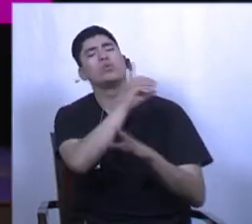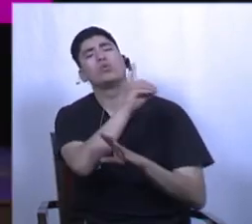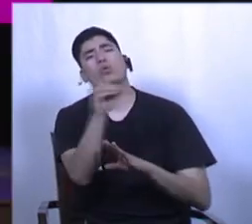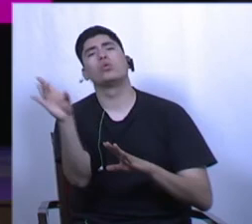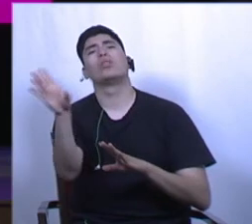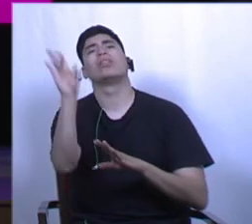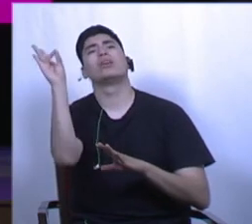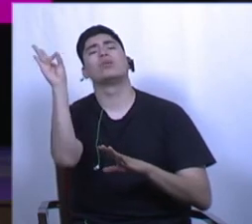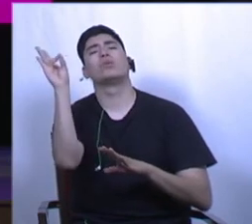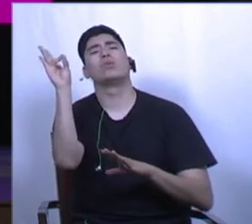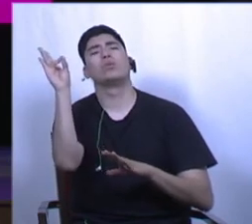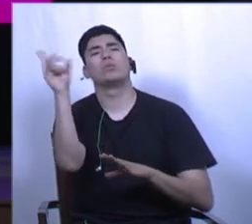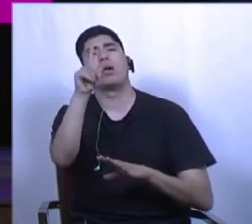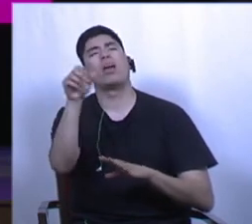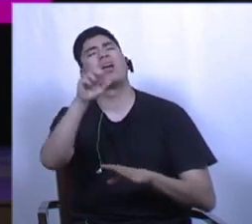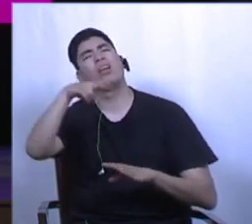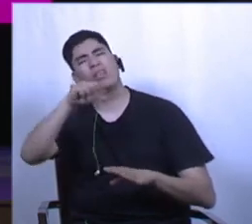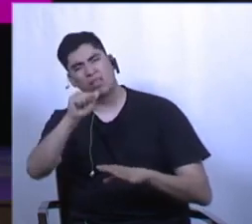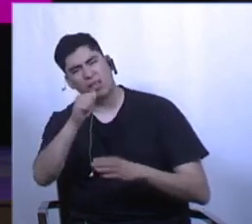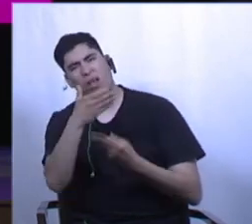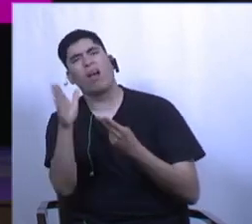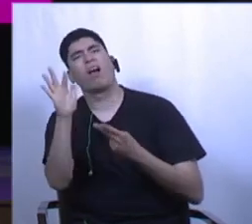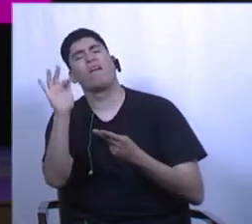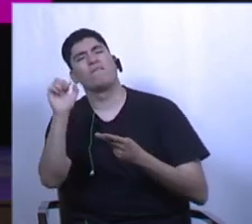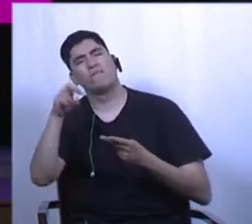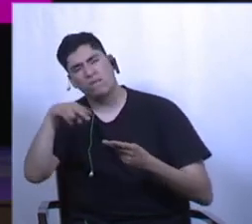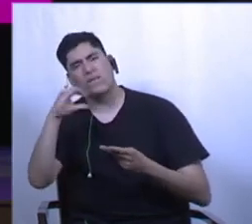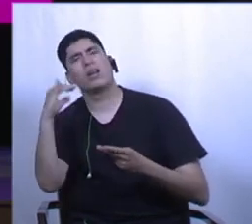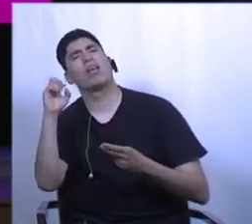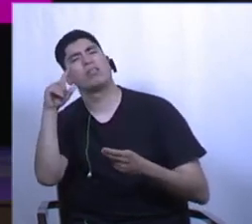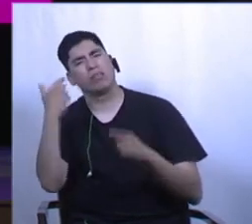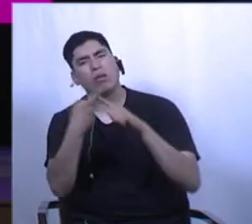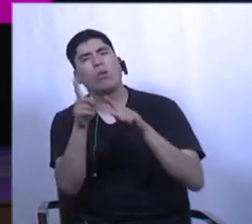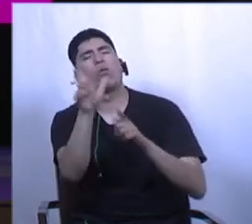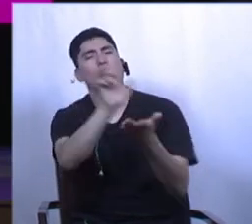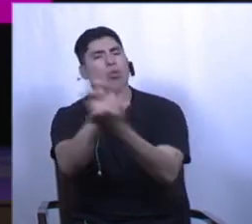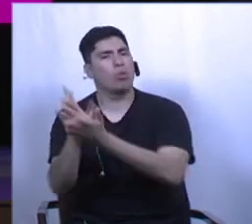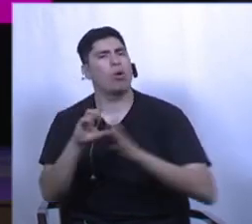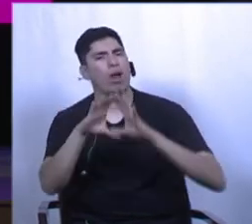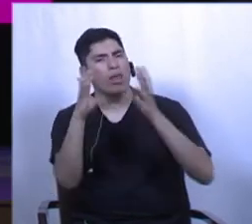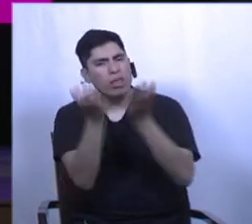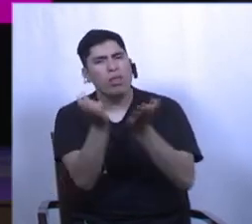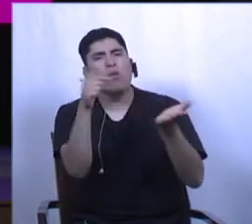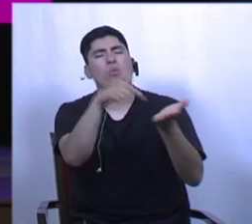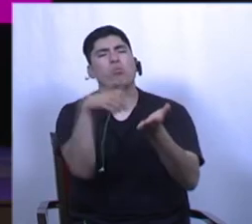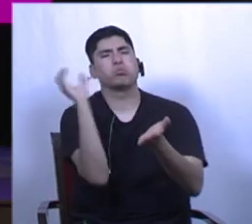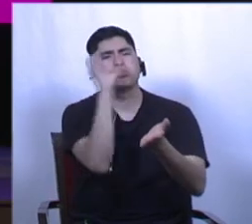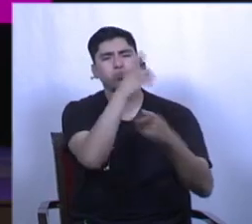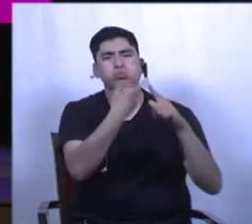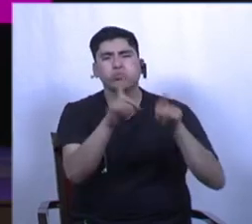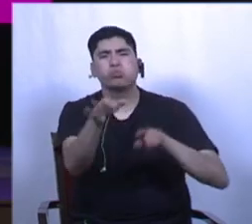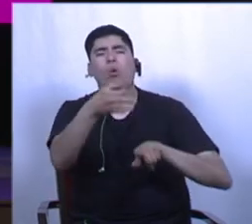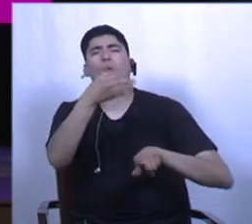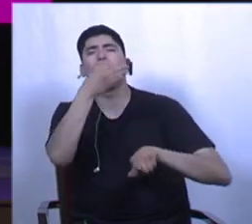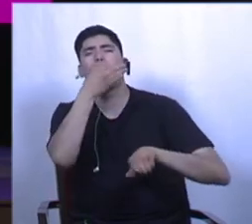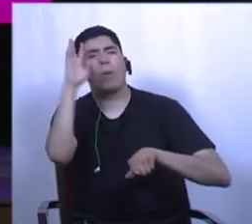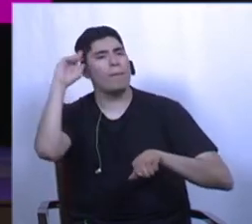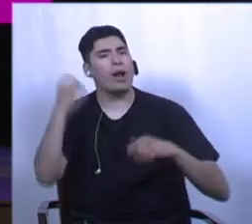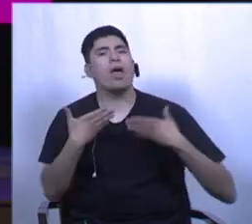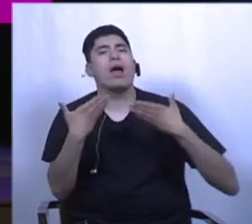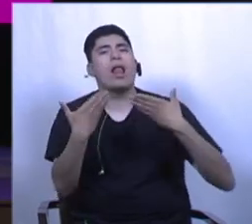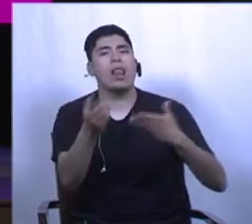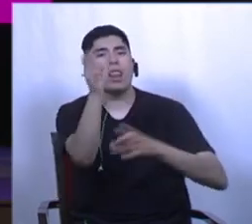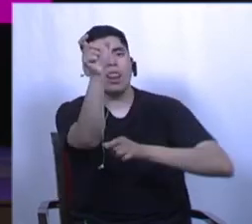descubrimientos que se han hecho en San Francisco, en Cambridge y en otros lugares, buscando distintos medicamentos para dárselo a las personas,